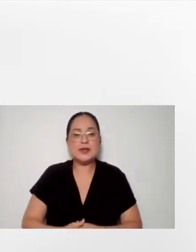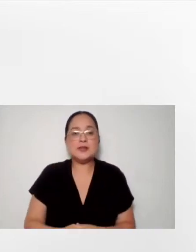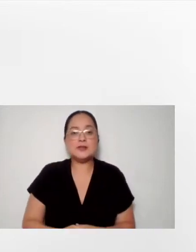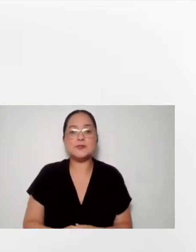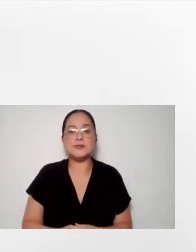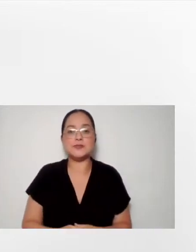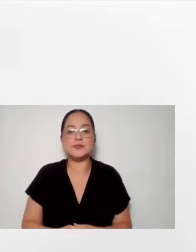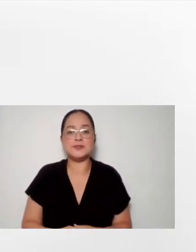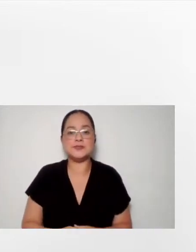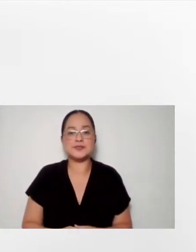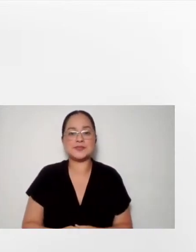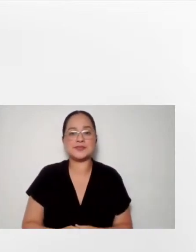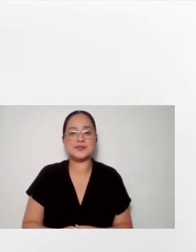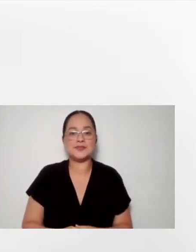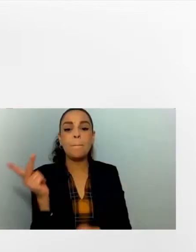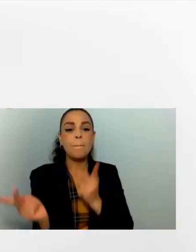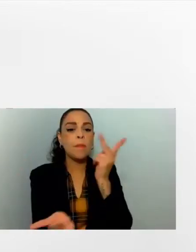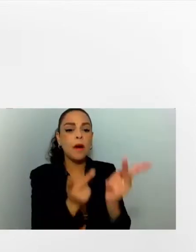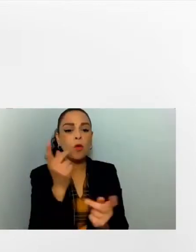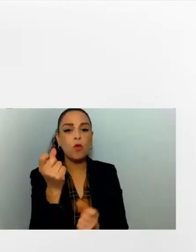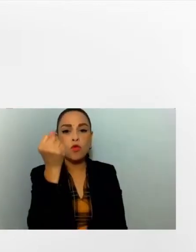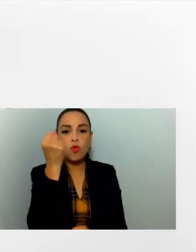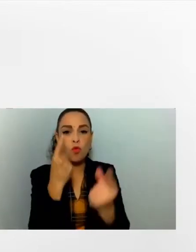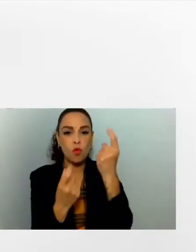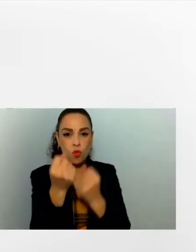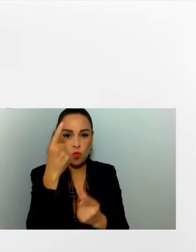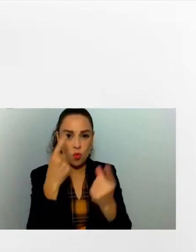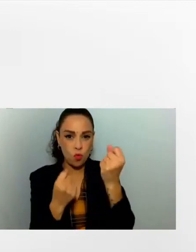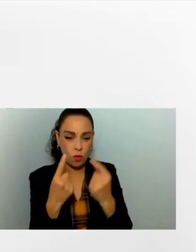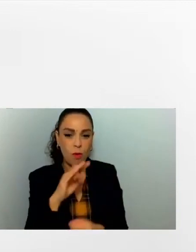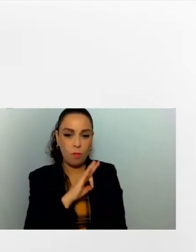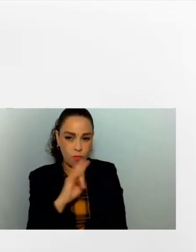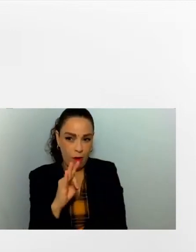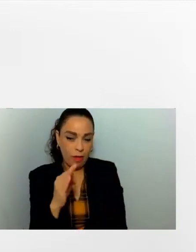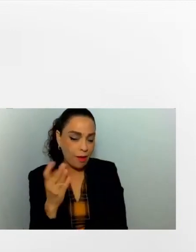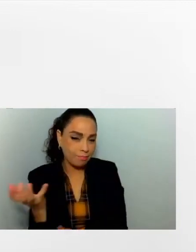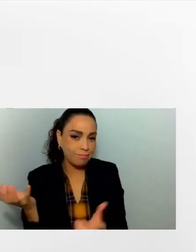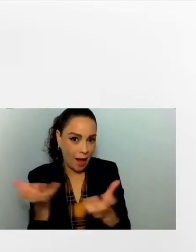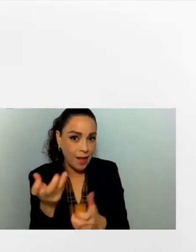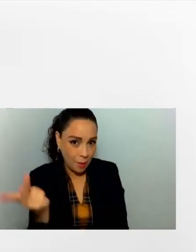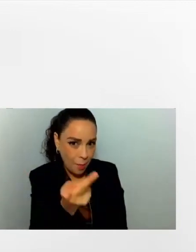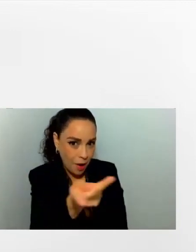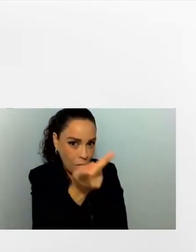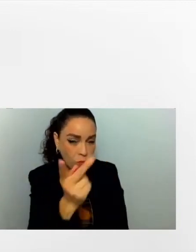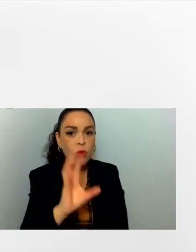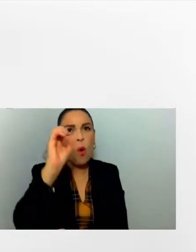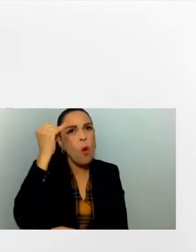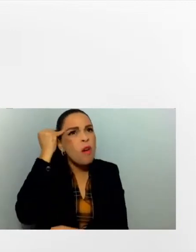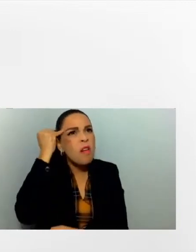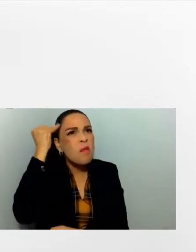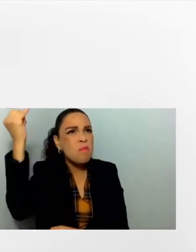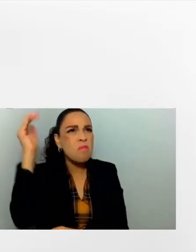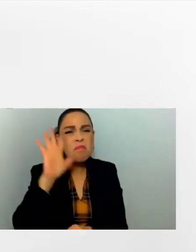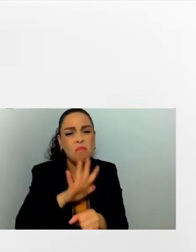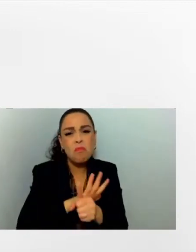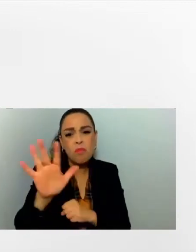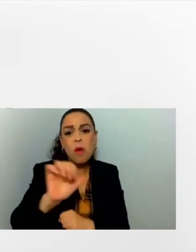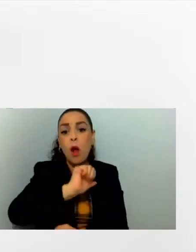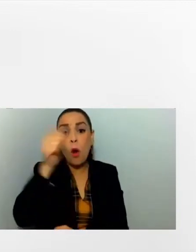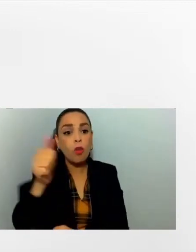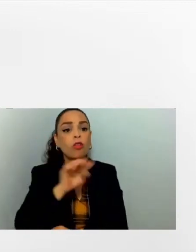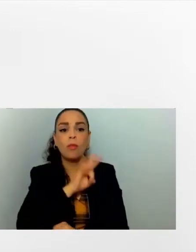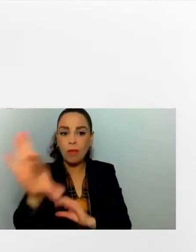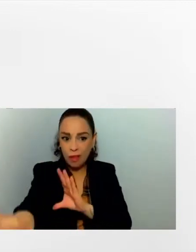Algunas como preguntas que les podríamos hacer o ideas, solo es al aire, podrían tomar cualquier otra. Es,